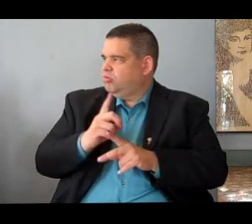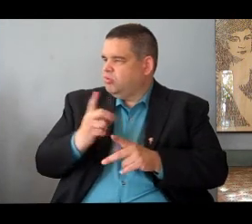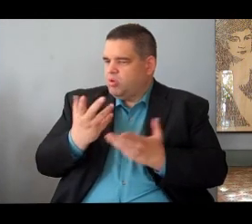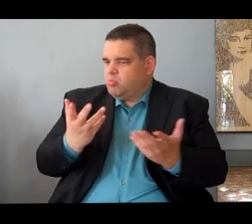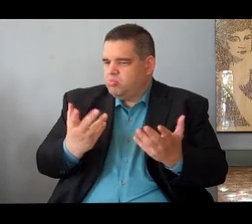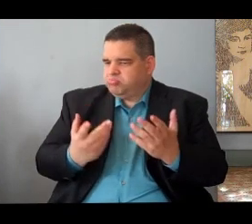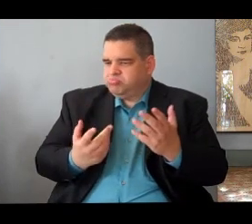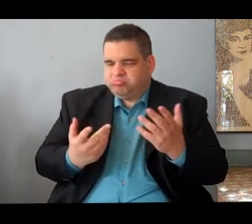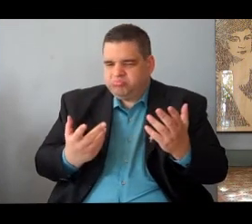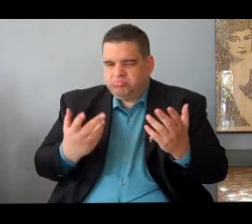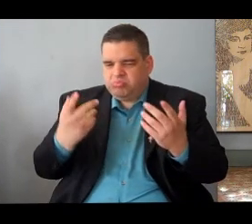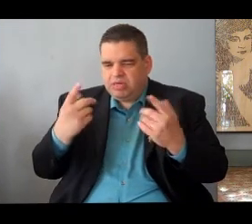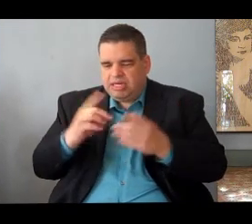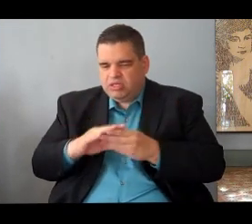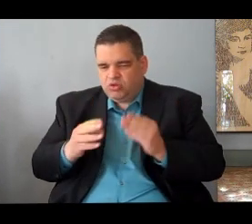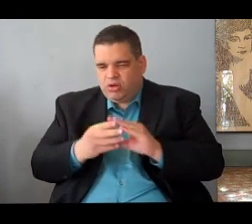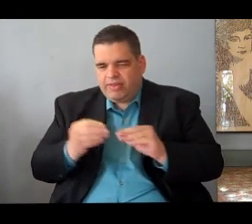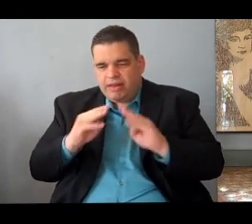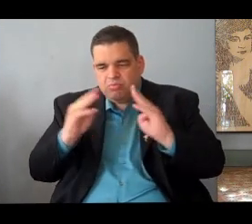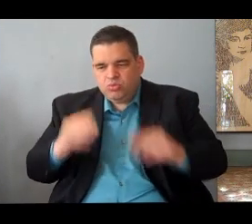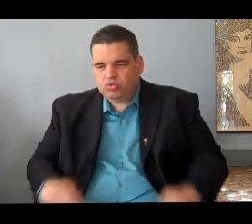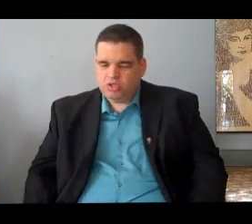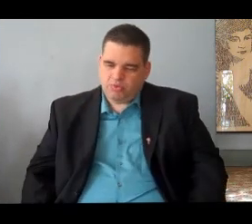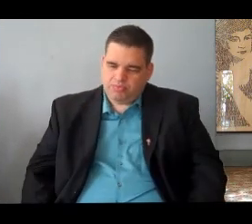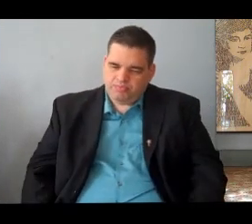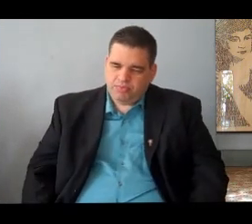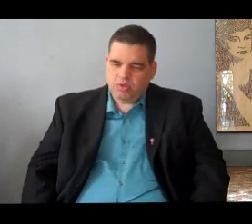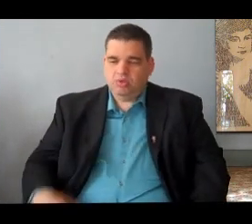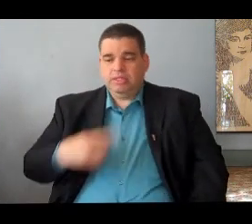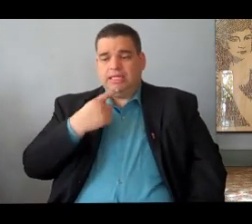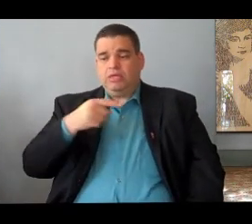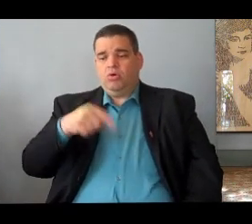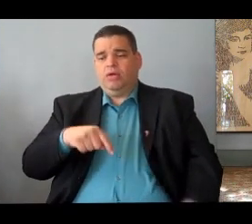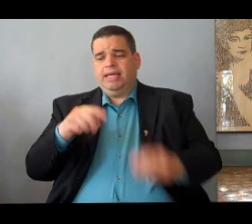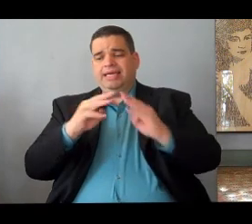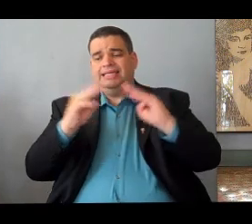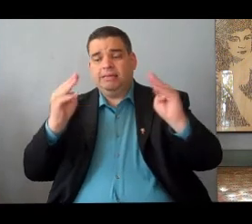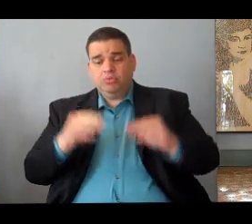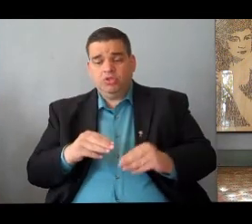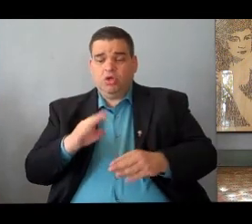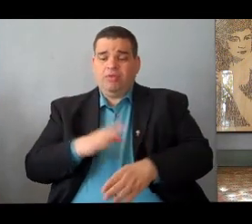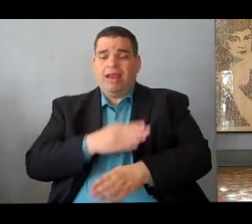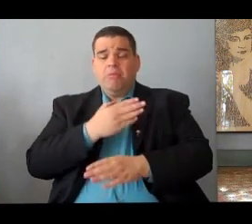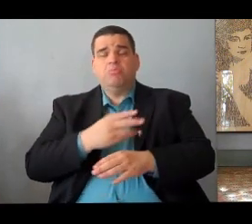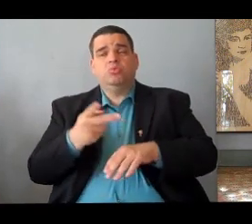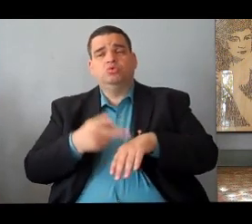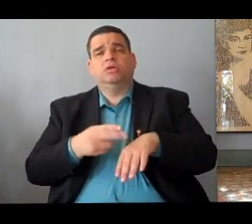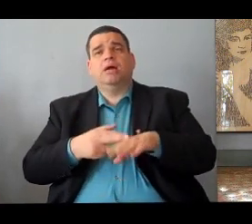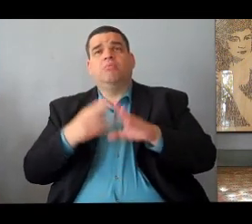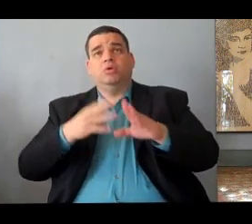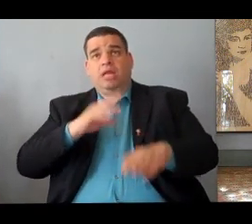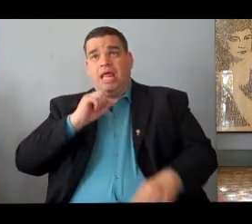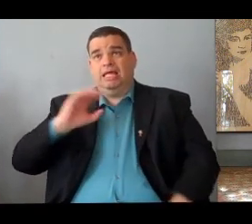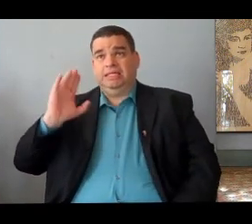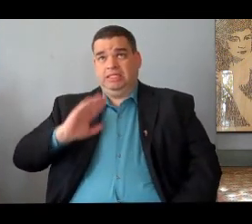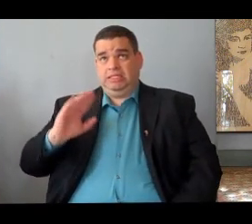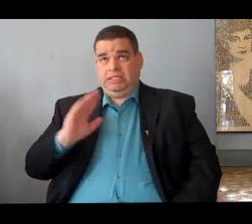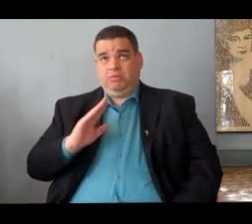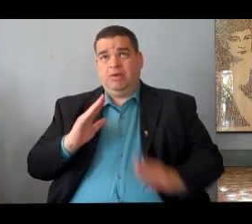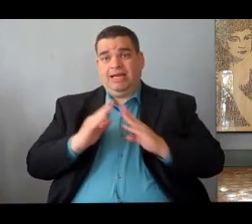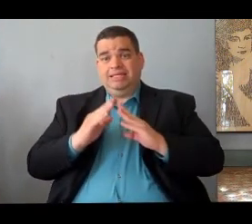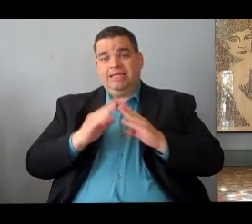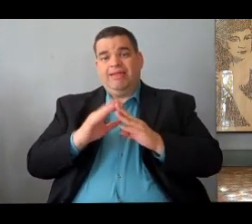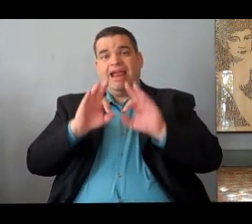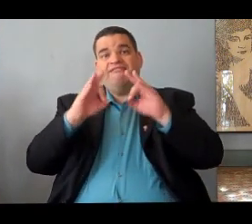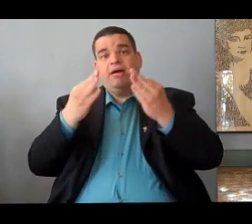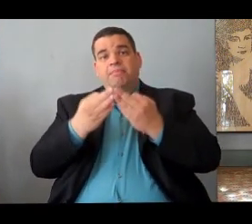surge el museo, cuéntanos toda esa historia. Bueno, pues les cuento que este museo de la música puertorriqueña, fue la antigua residencia de la familia Serrayes.